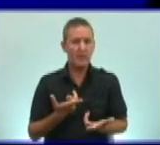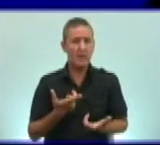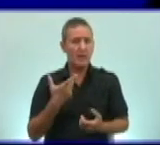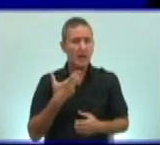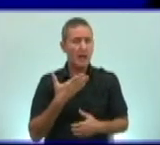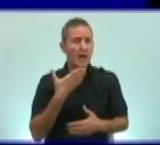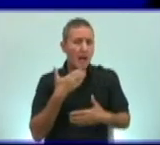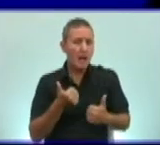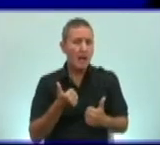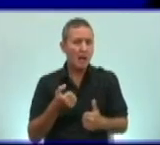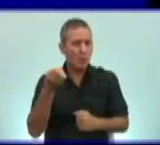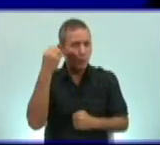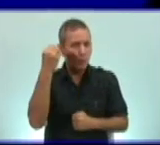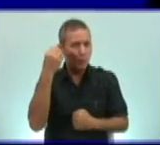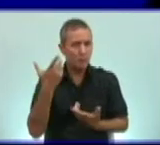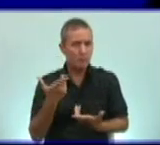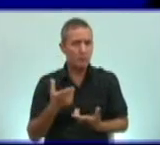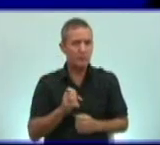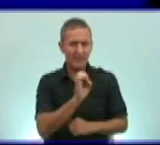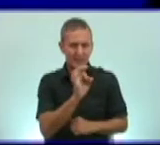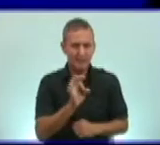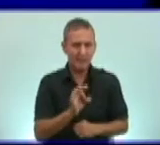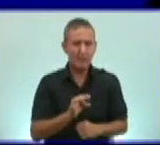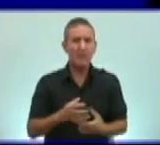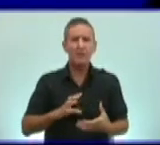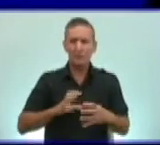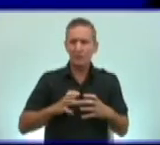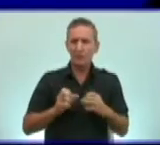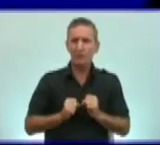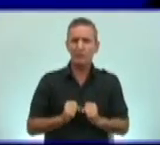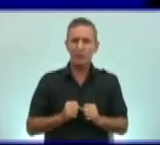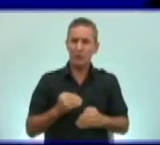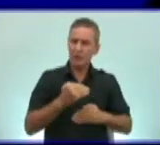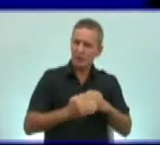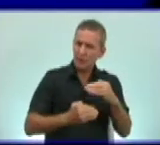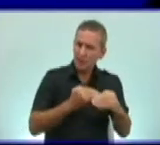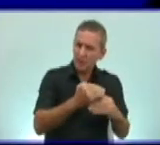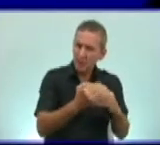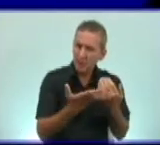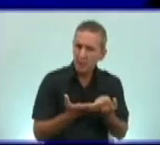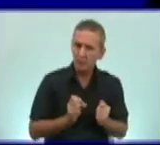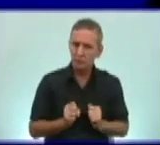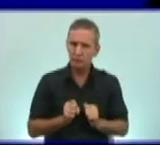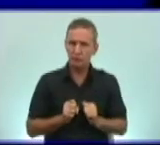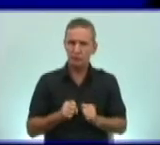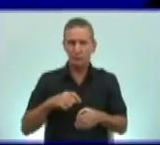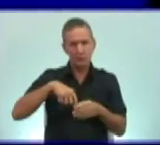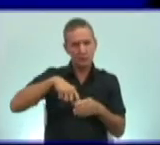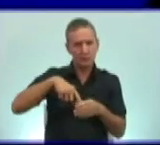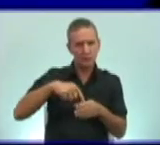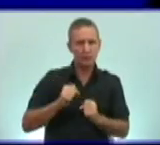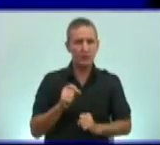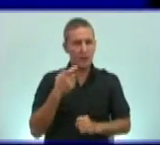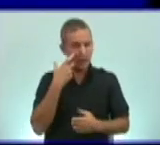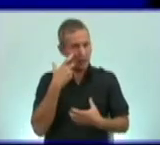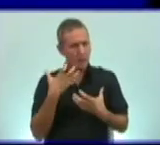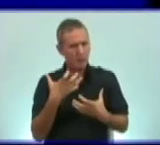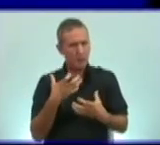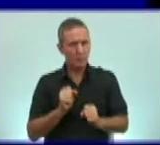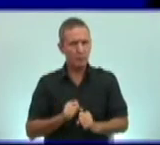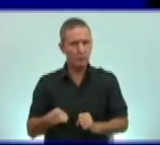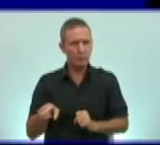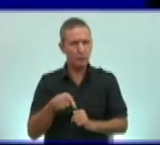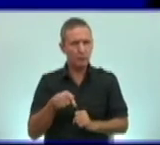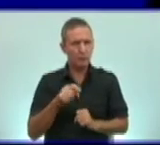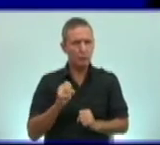que estas partículas se pueden formar también en el proceso de disolución. Y esto es muy importante que ustedes